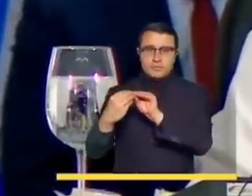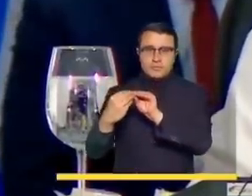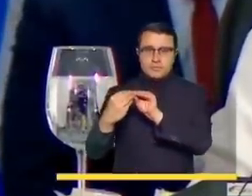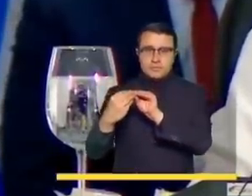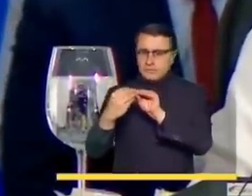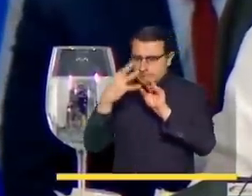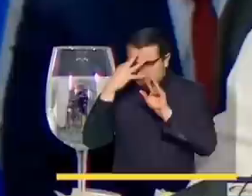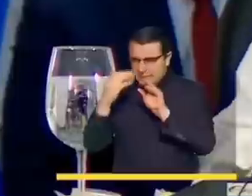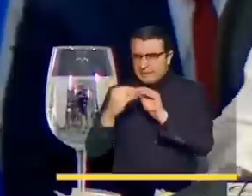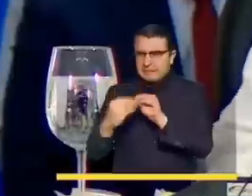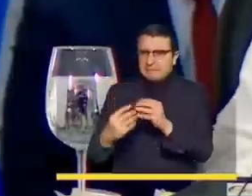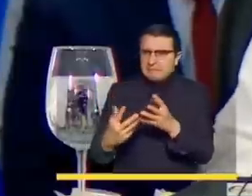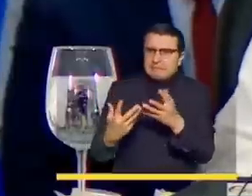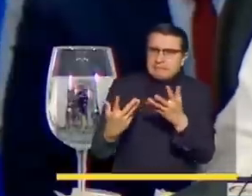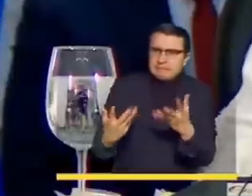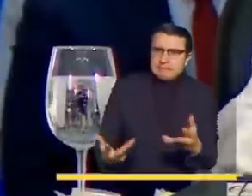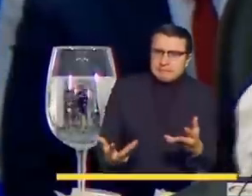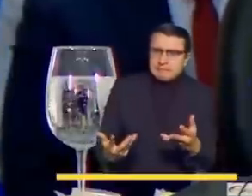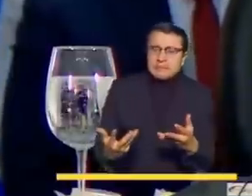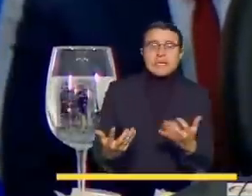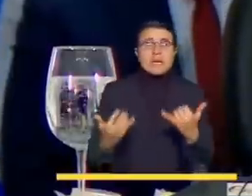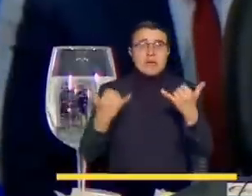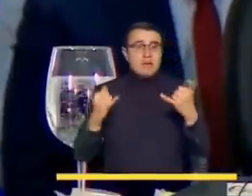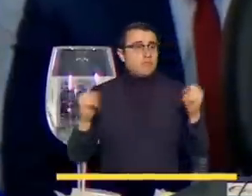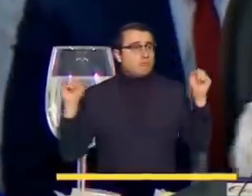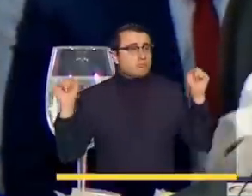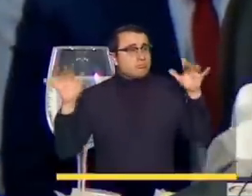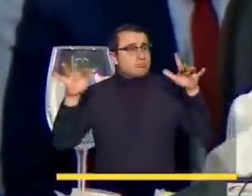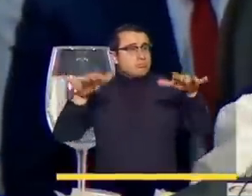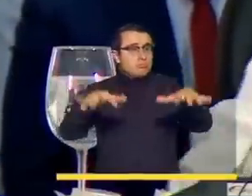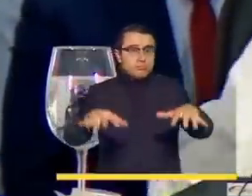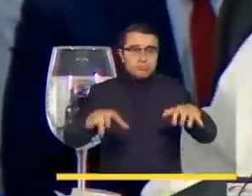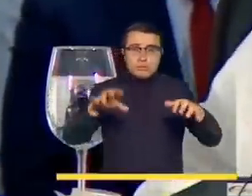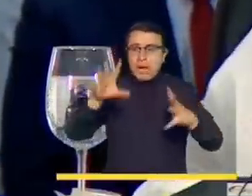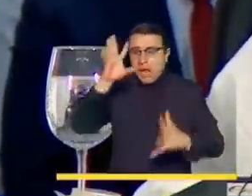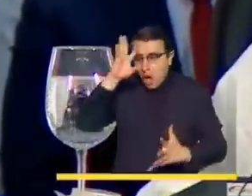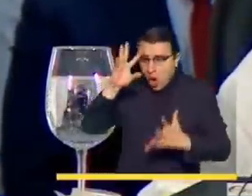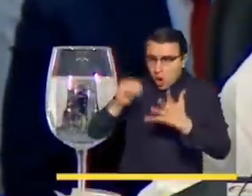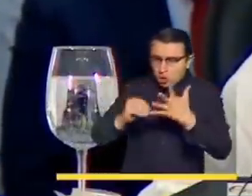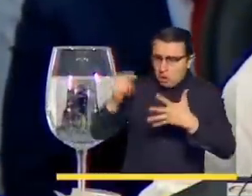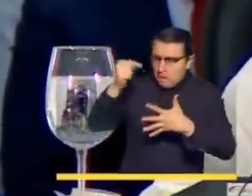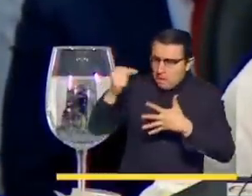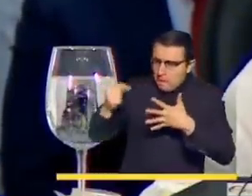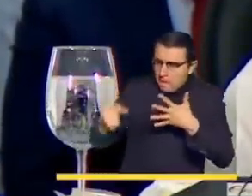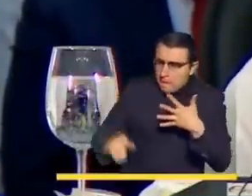las conclusiones de este encuentro, de esta conferencia.